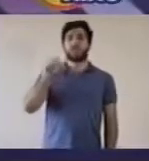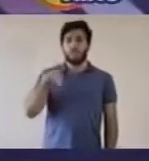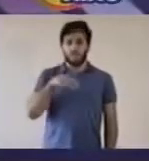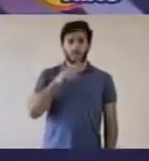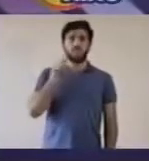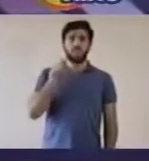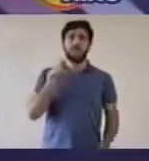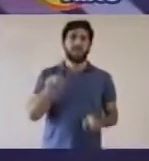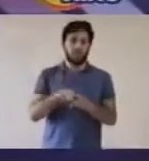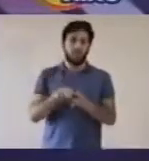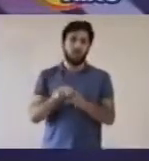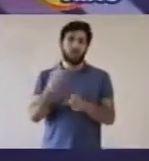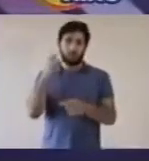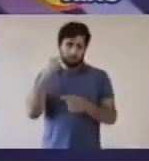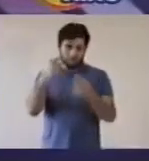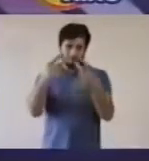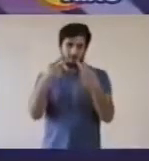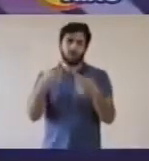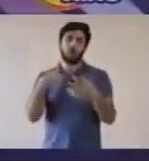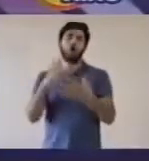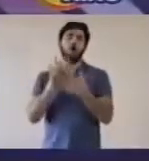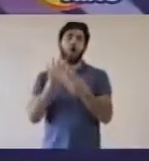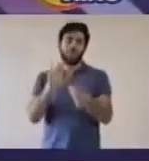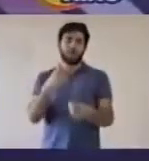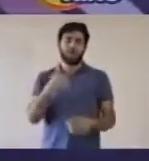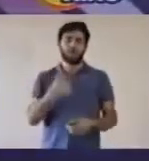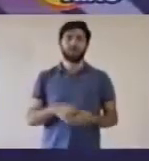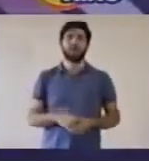Círculos con tu lengua. Bien.